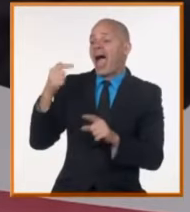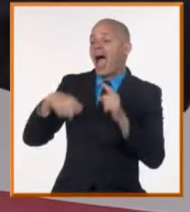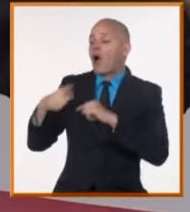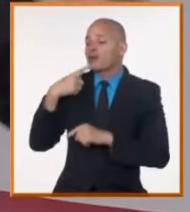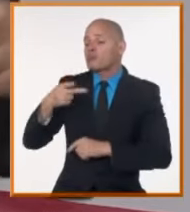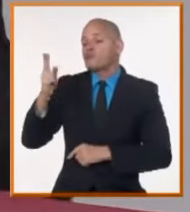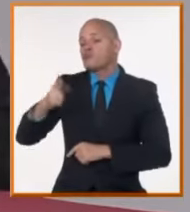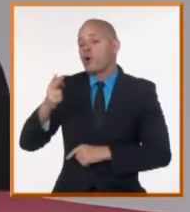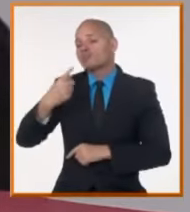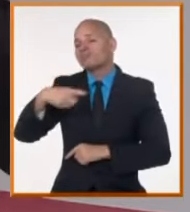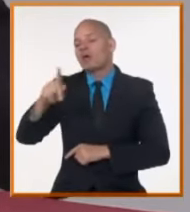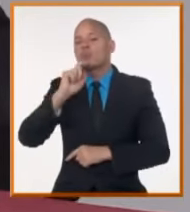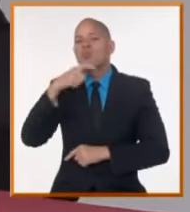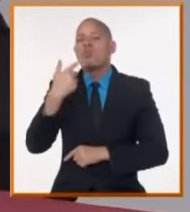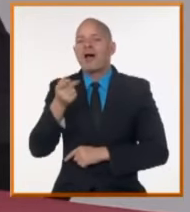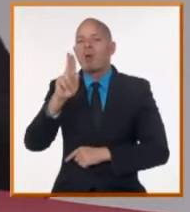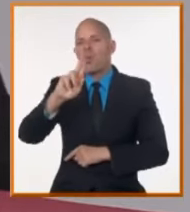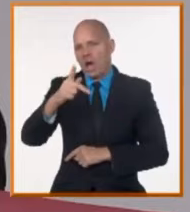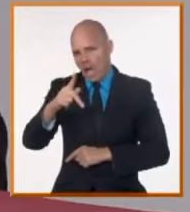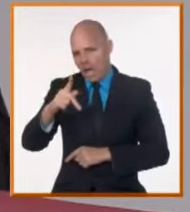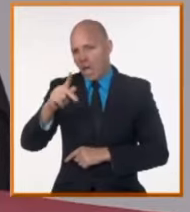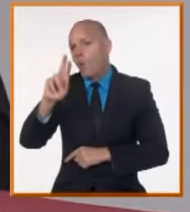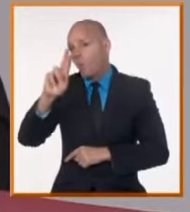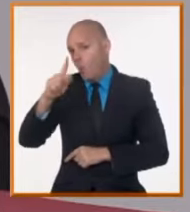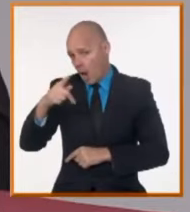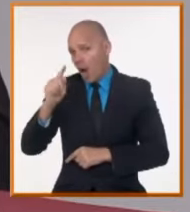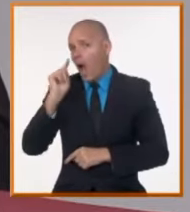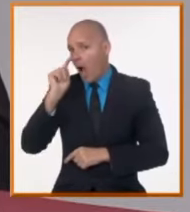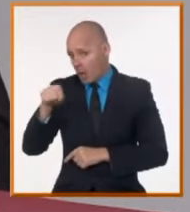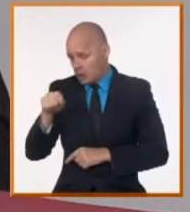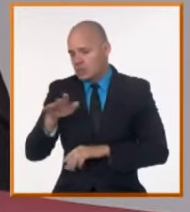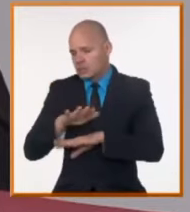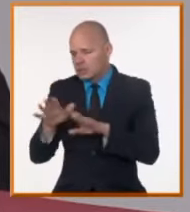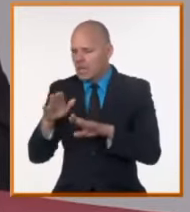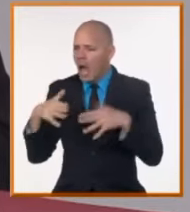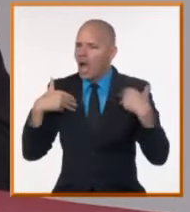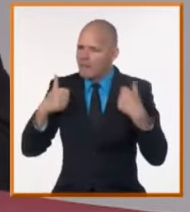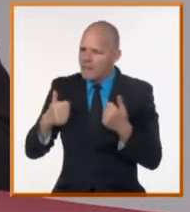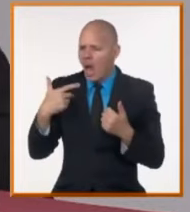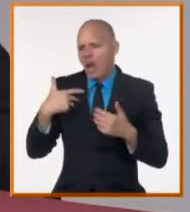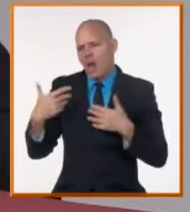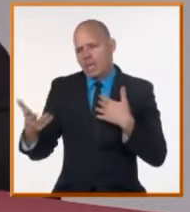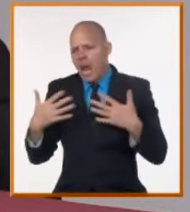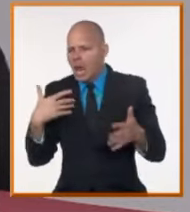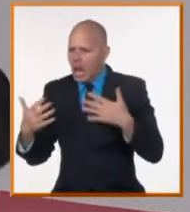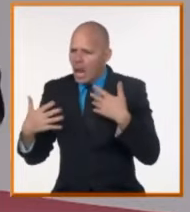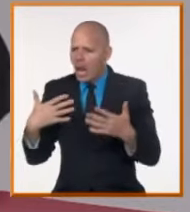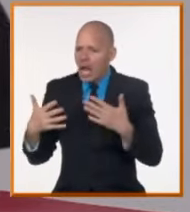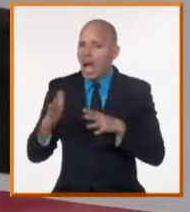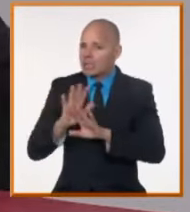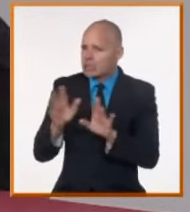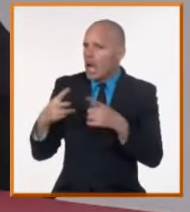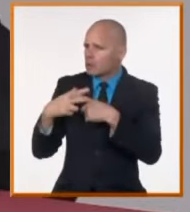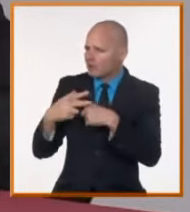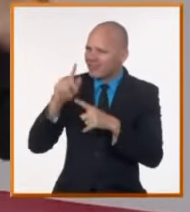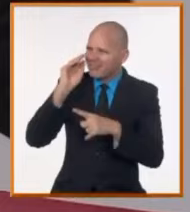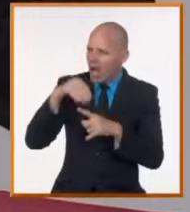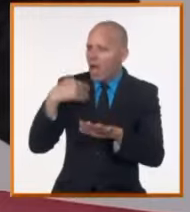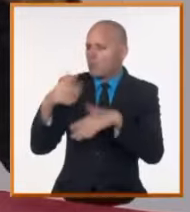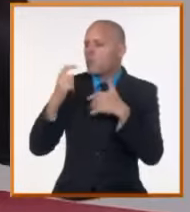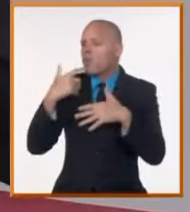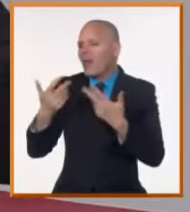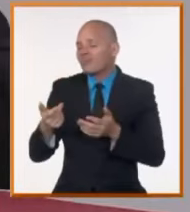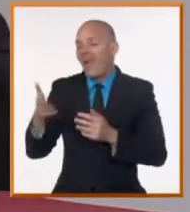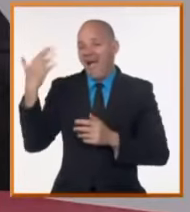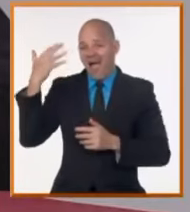en Gran Bretaña resuelve los conflictos que tenía Estados Unidos con Gran Bretaña por Canadá, lo de la región de los Grandes Lagos, etc.